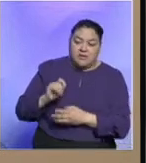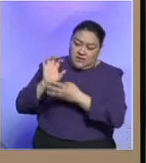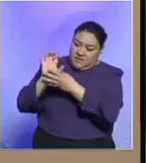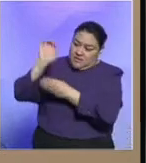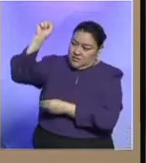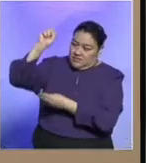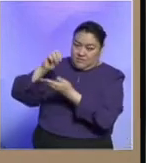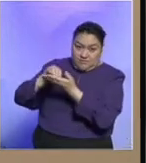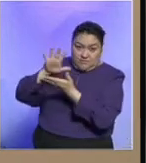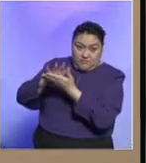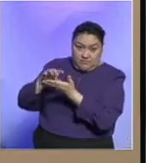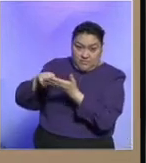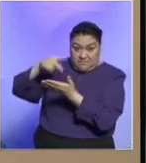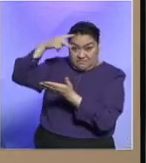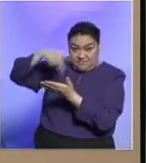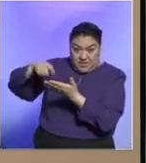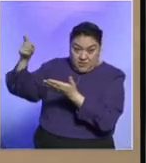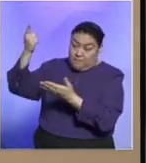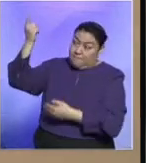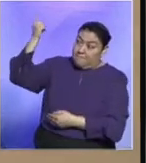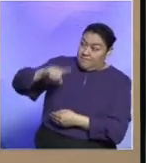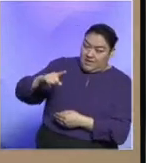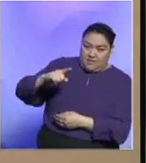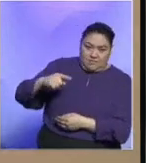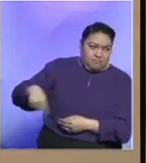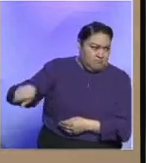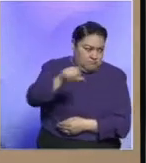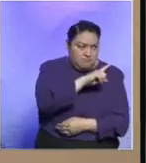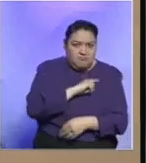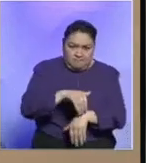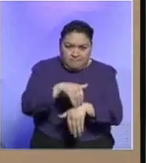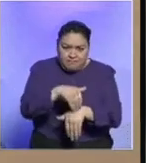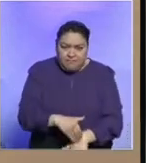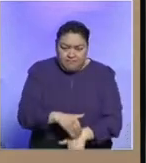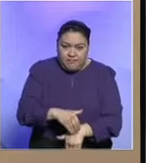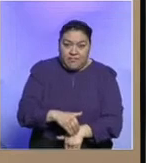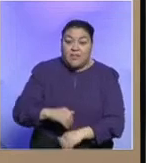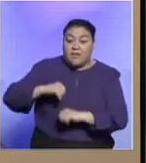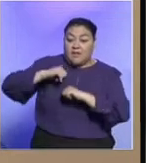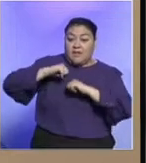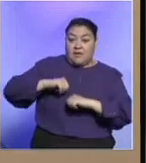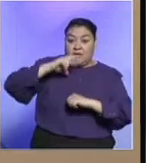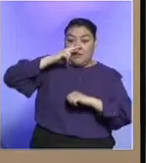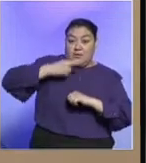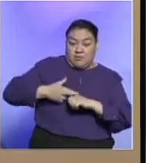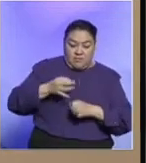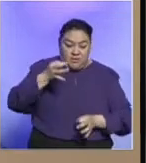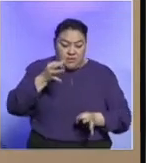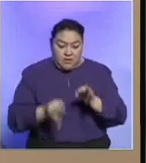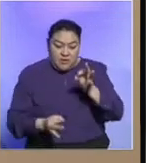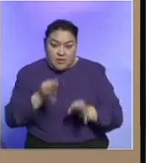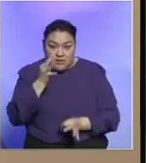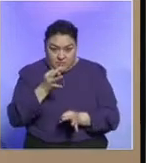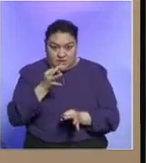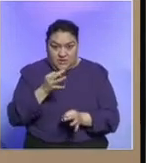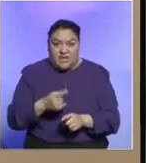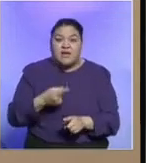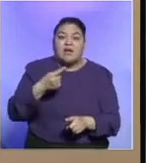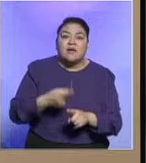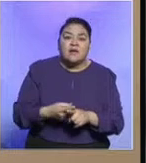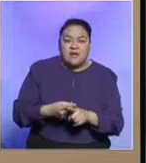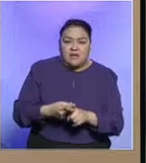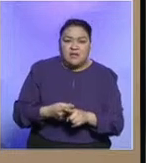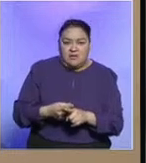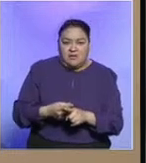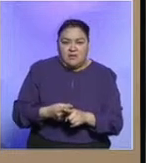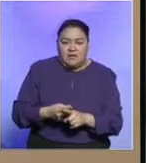Constitución Política de los Estados Unidos Mexicanos, la Autoridad Electoral Nacional